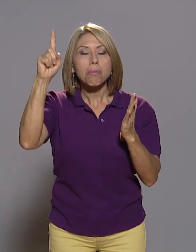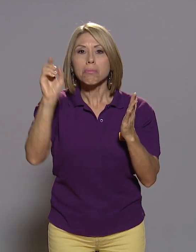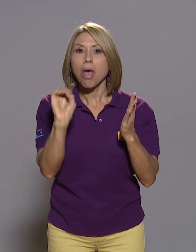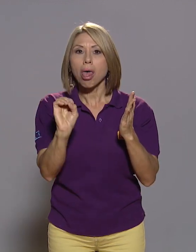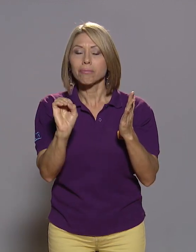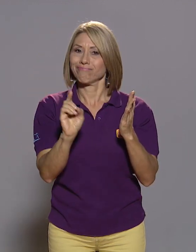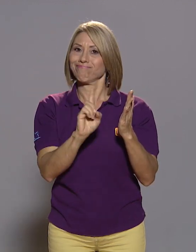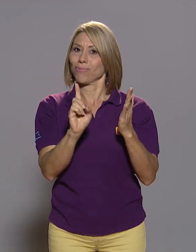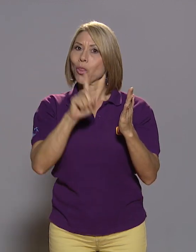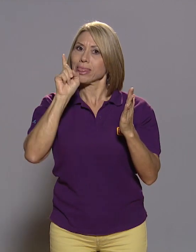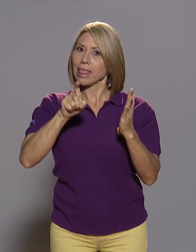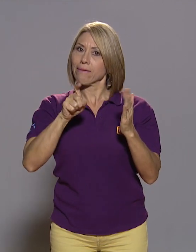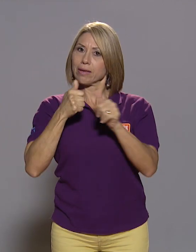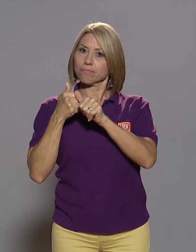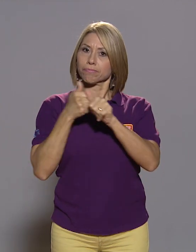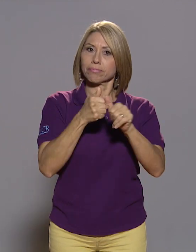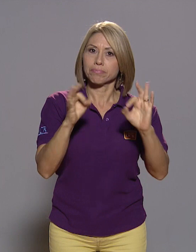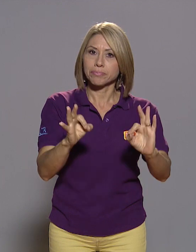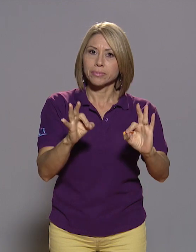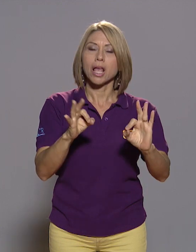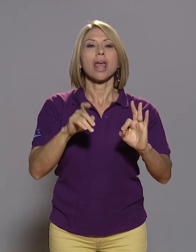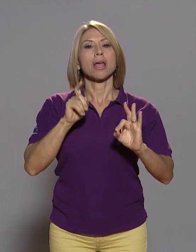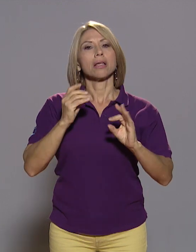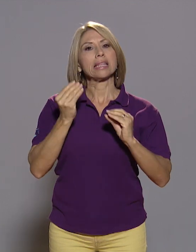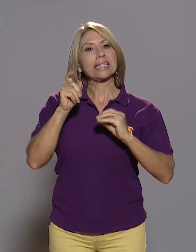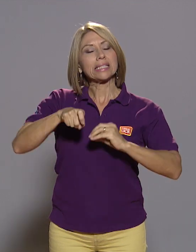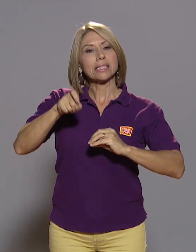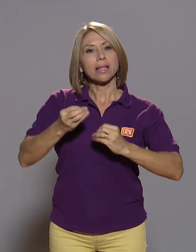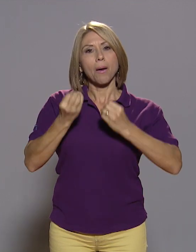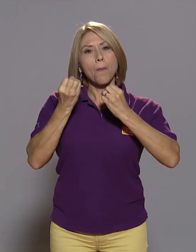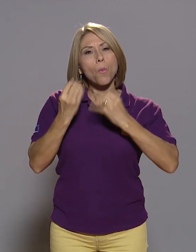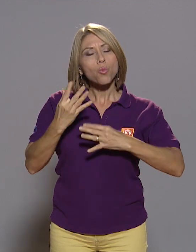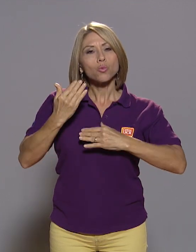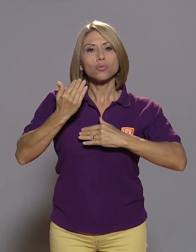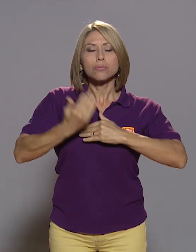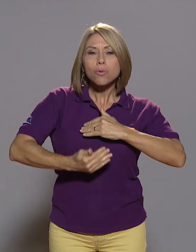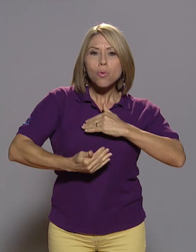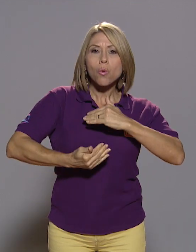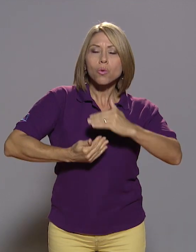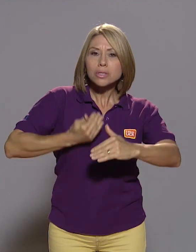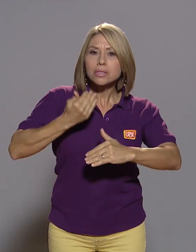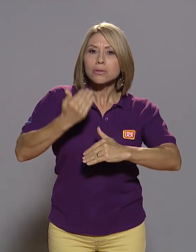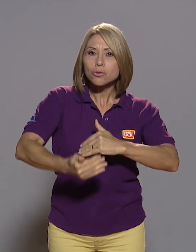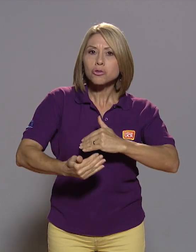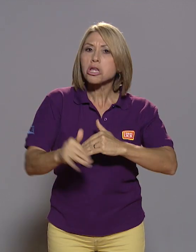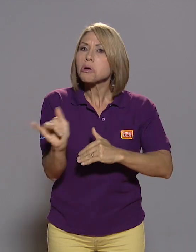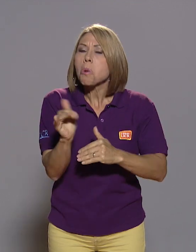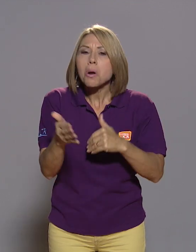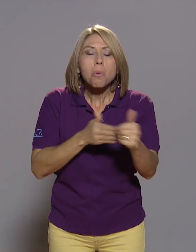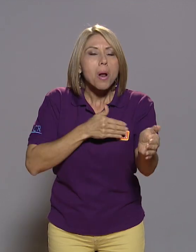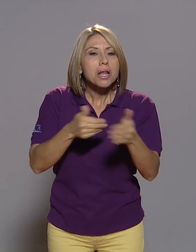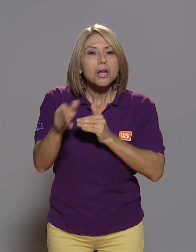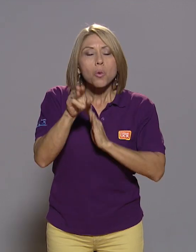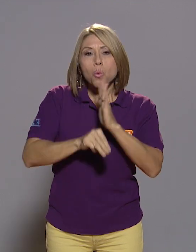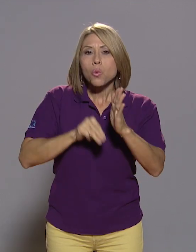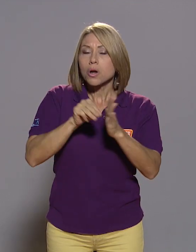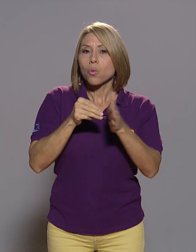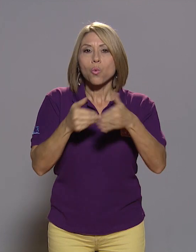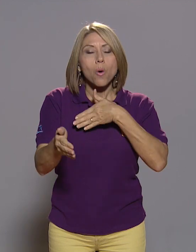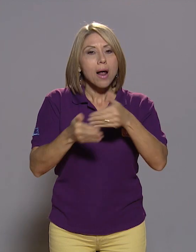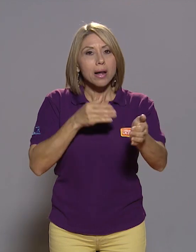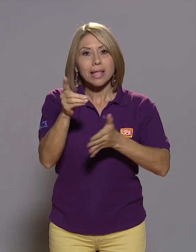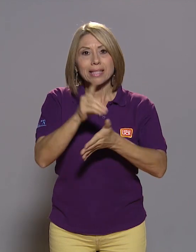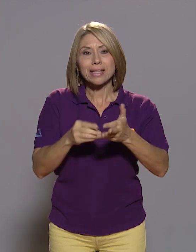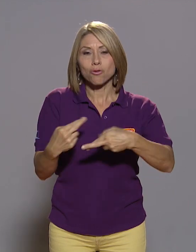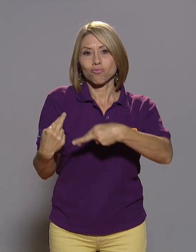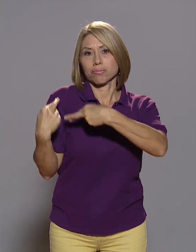no cumplir con esos objetivos. Lleva muchos procesos, como cualquier currículum o cualquier diseño